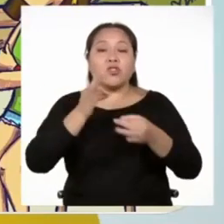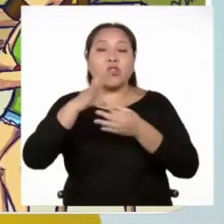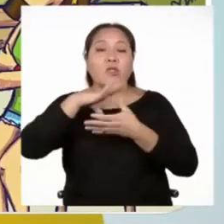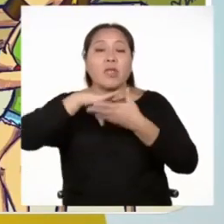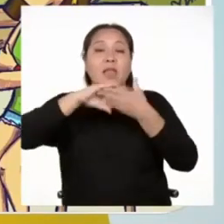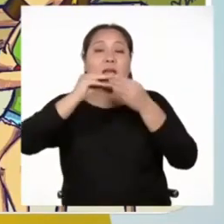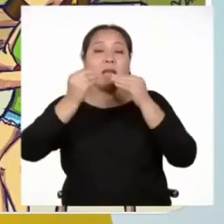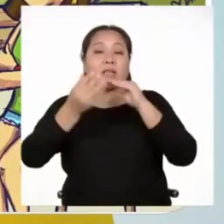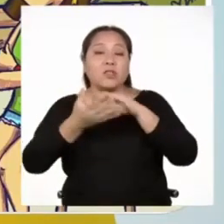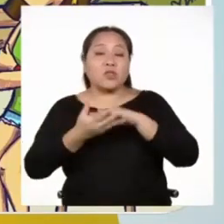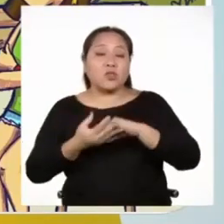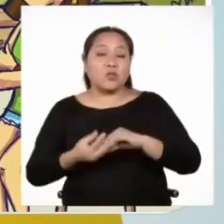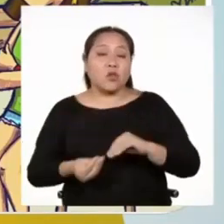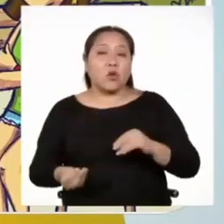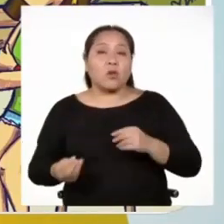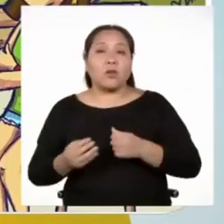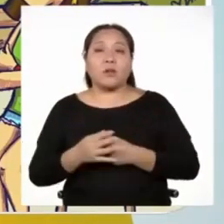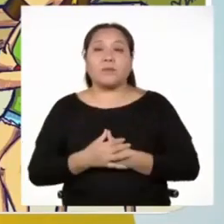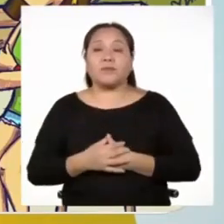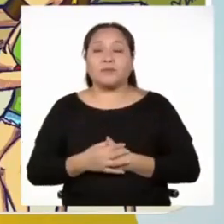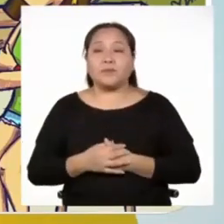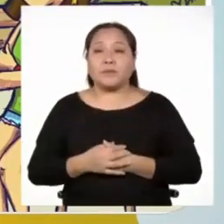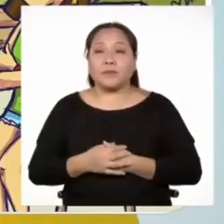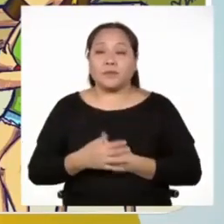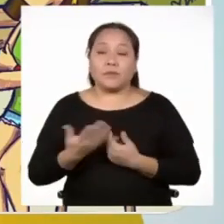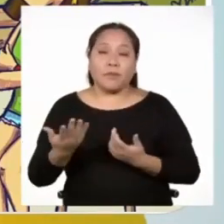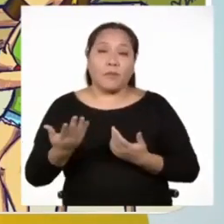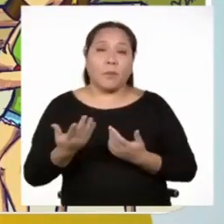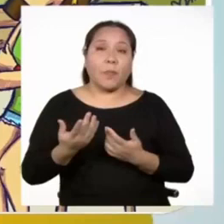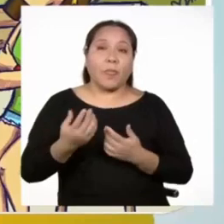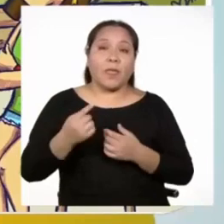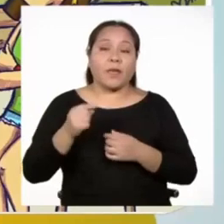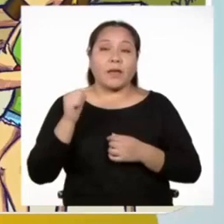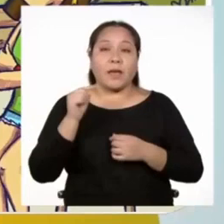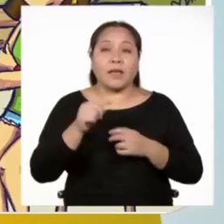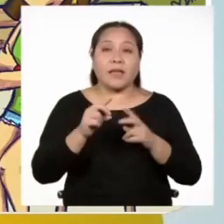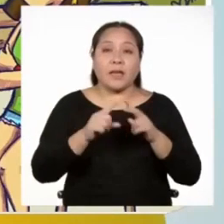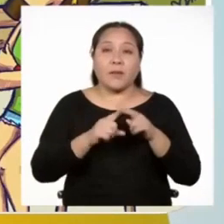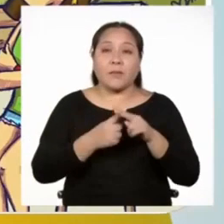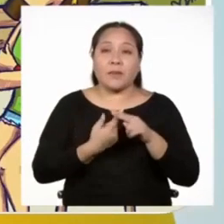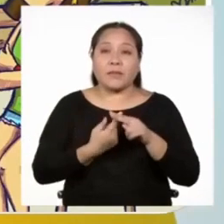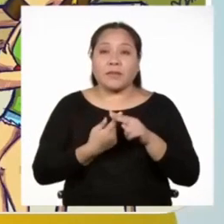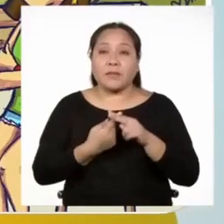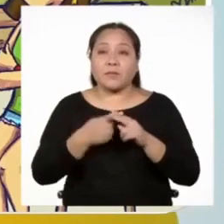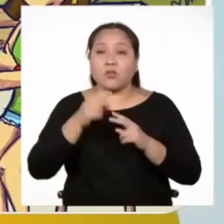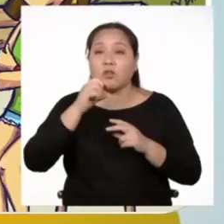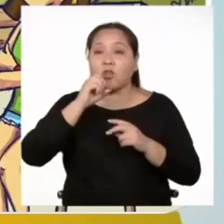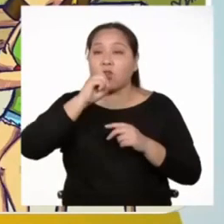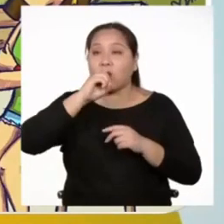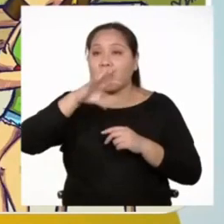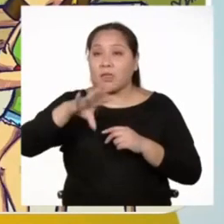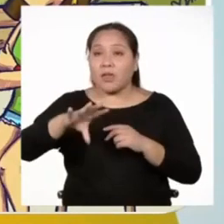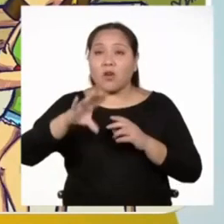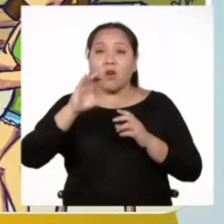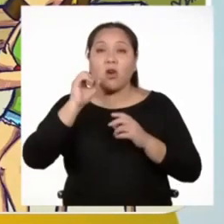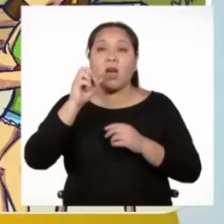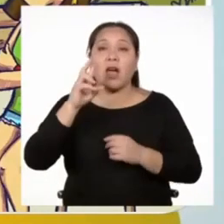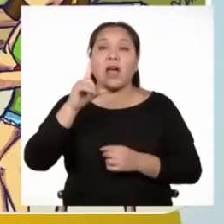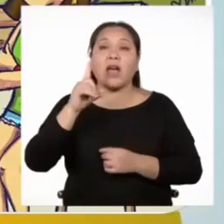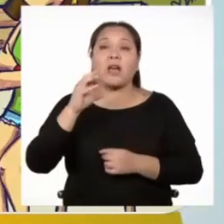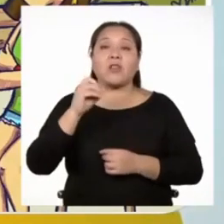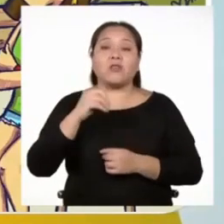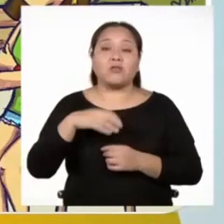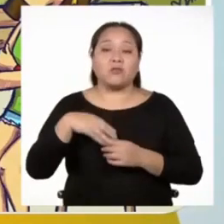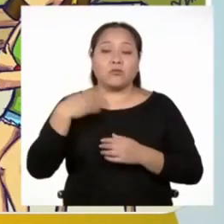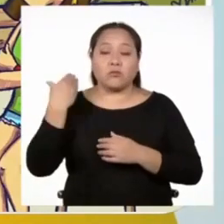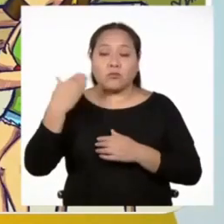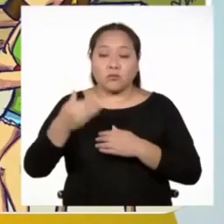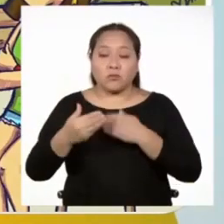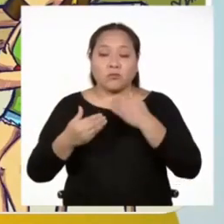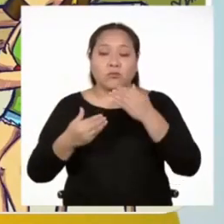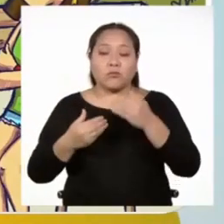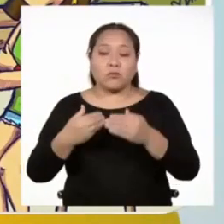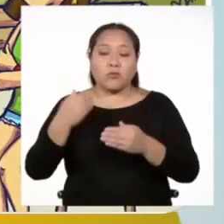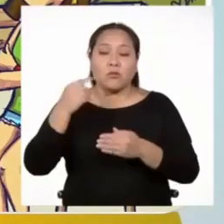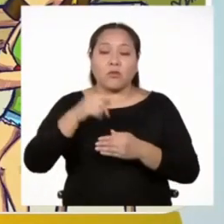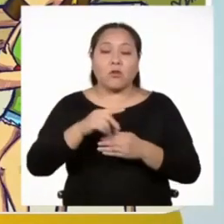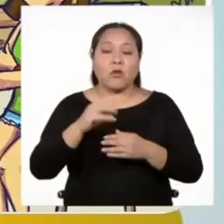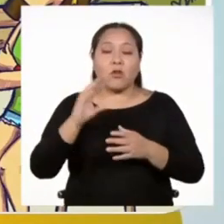en la tira cómica. Es decir, empezamos con lo que dijo Carlos y continuamos con los aportes de